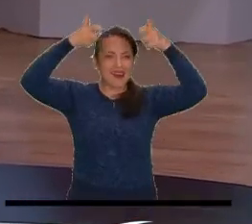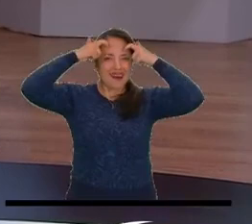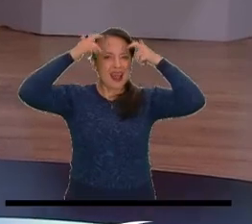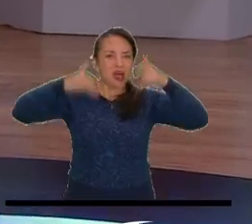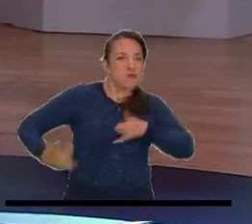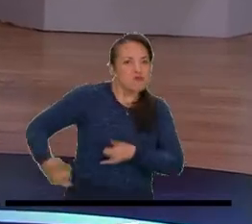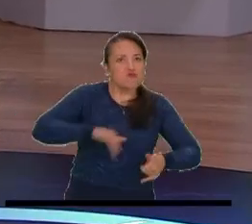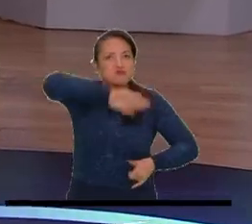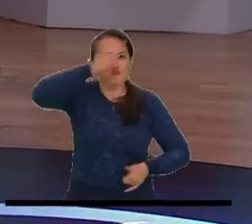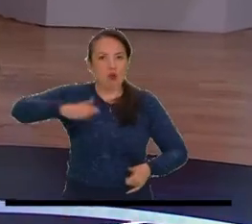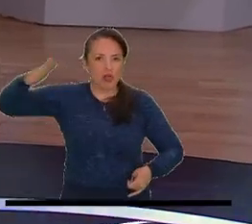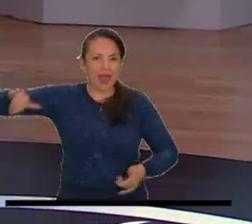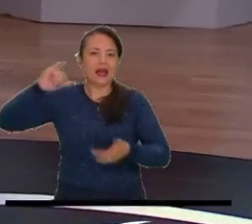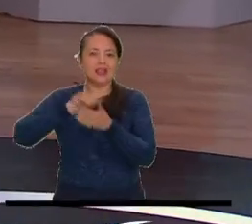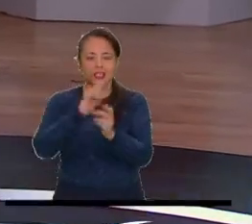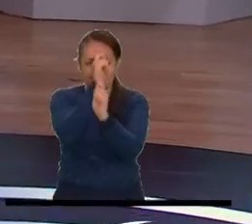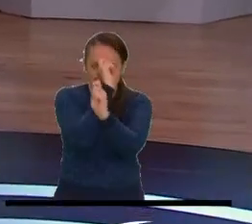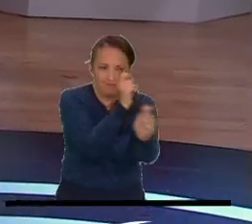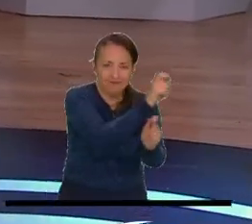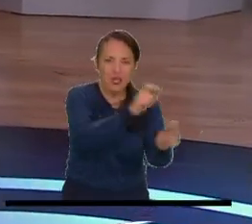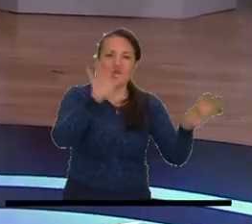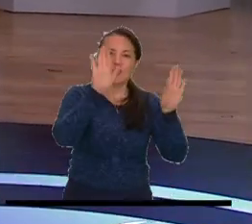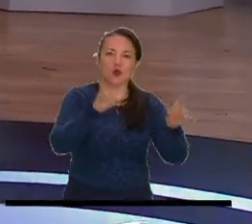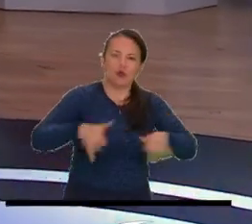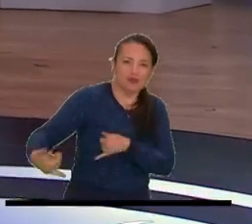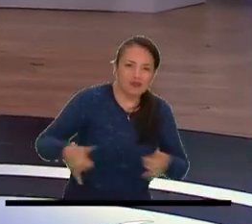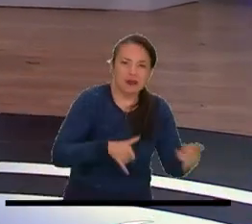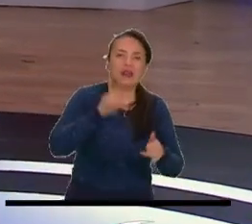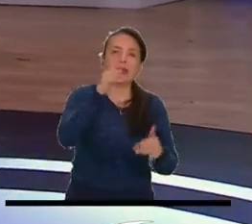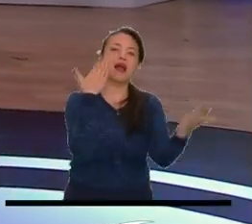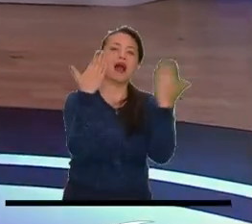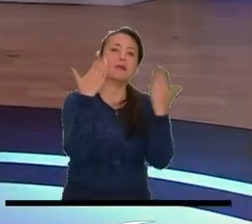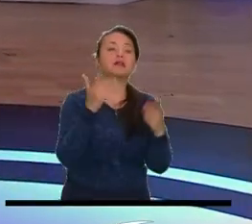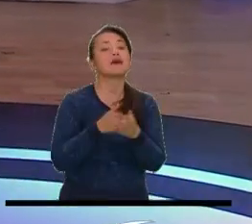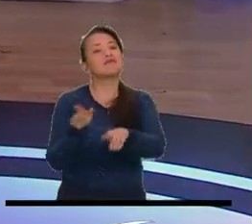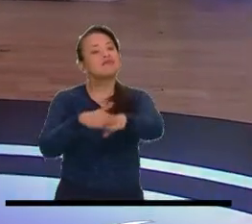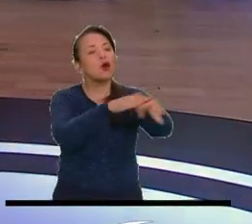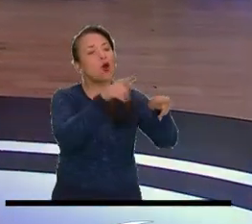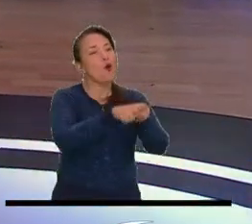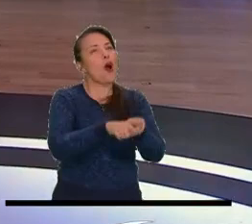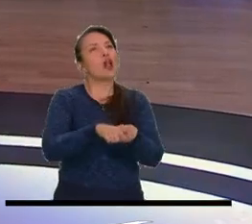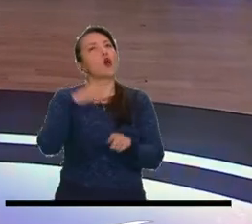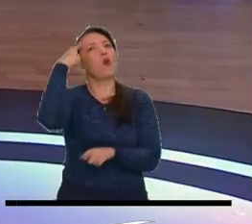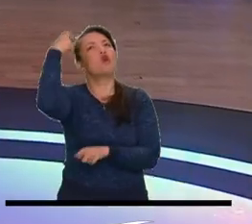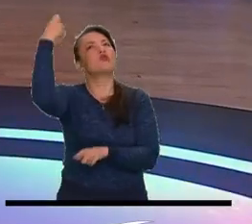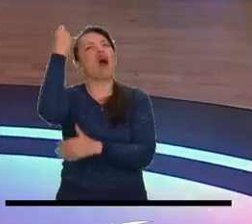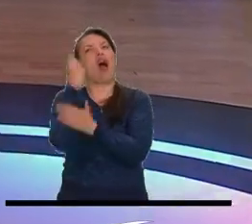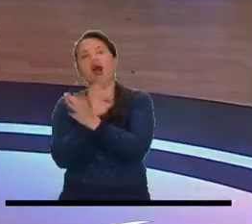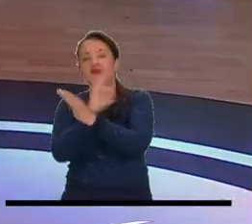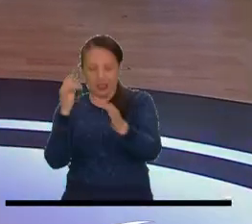los ciclistas y a los campesinos de nuestro país. Y además una invitación a no dejar de soñar. Con esta historia me despido. Feliz tarde.